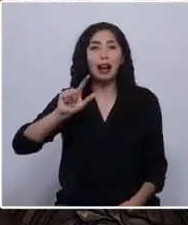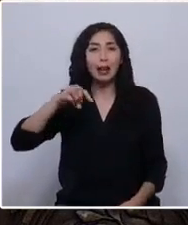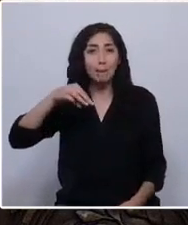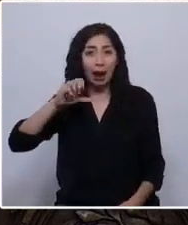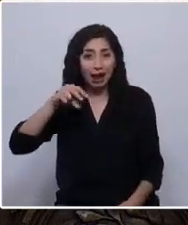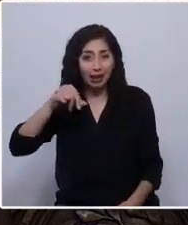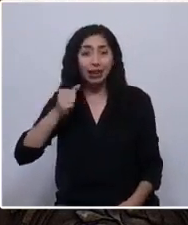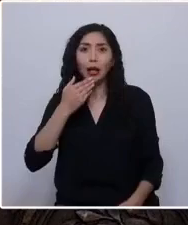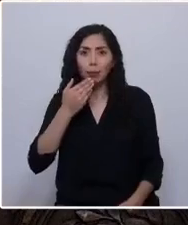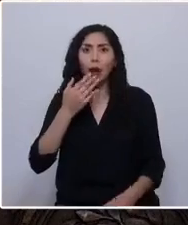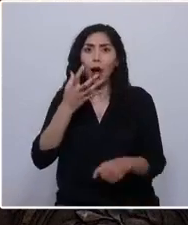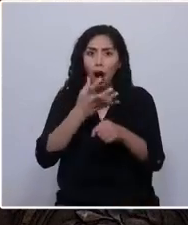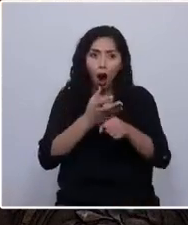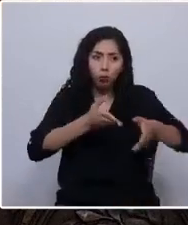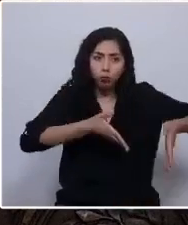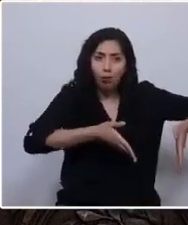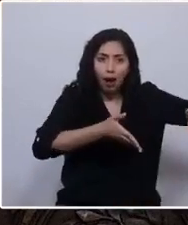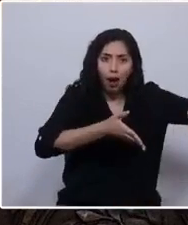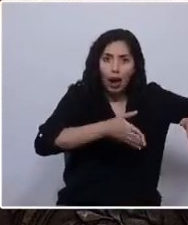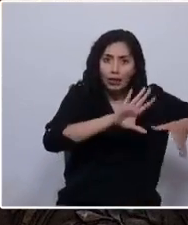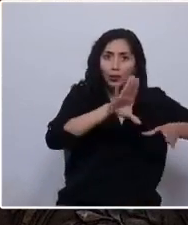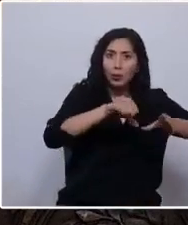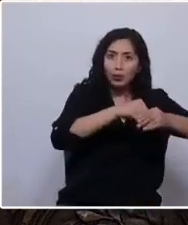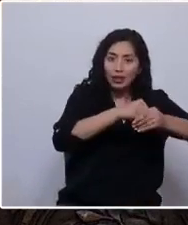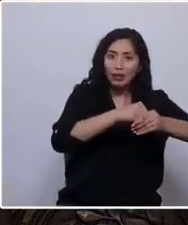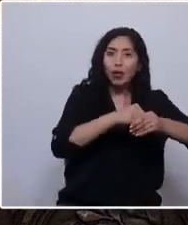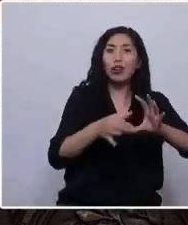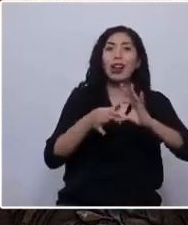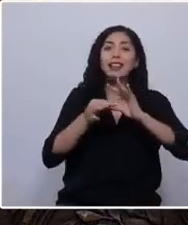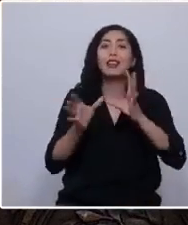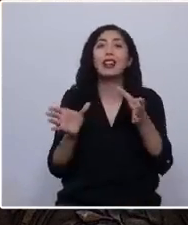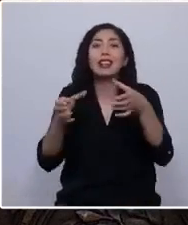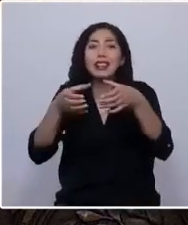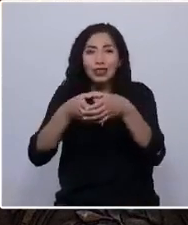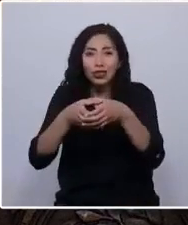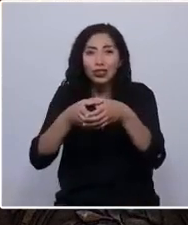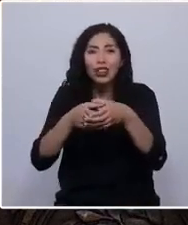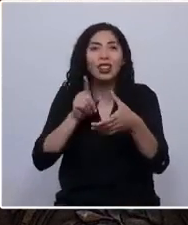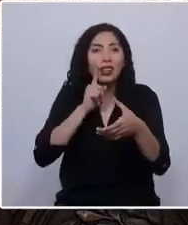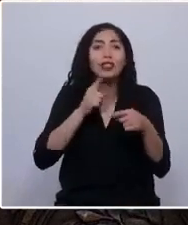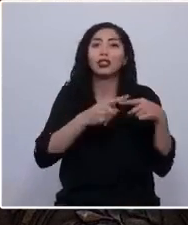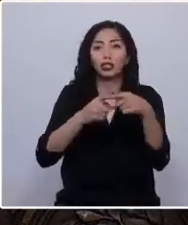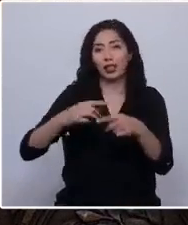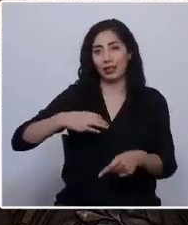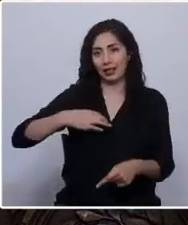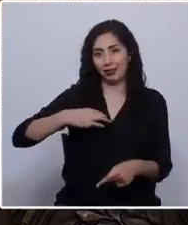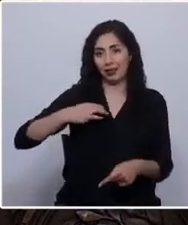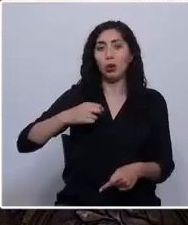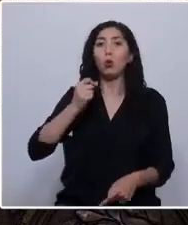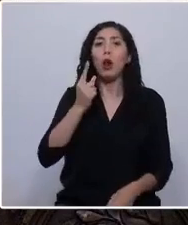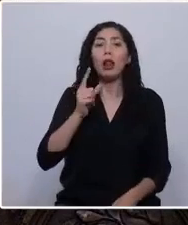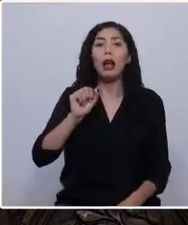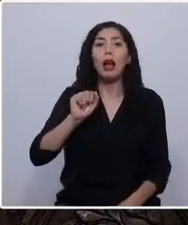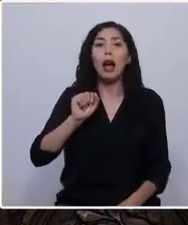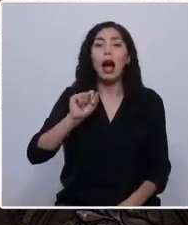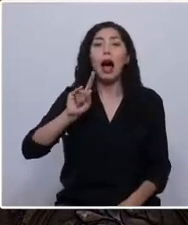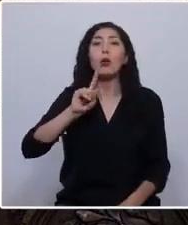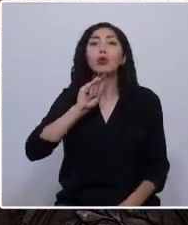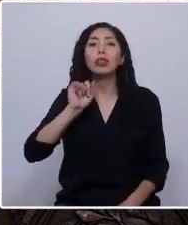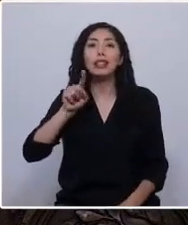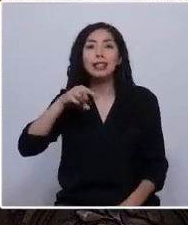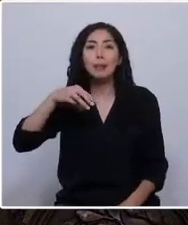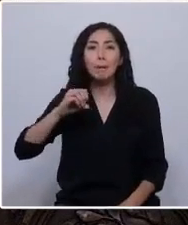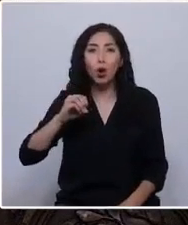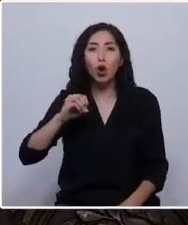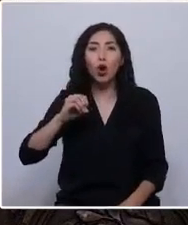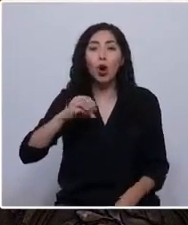y pasos peatonales inclusivos, gracias a una organización de la sociedad civil, Autismo Marga Marga. Por supuesto que el distrito también